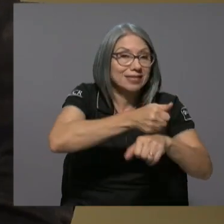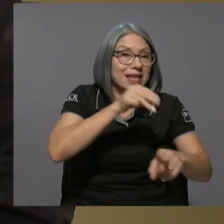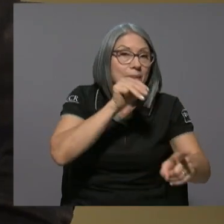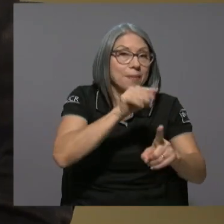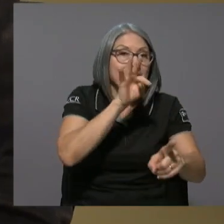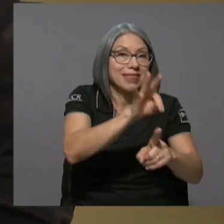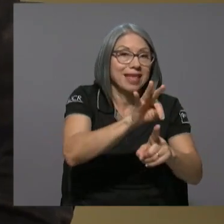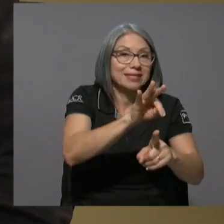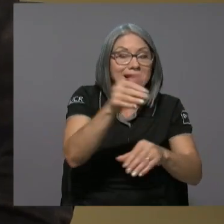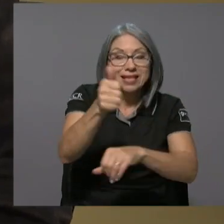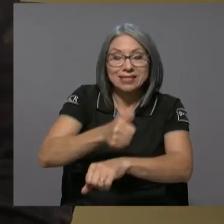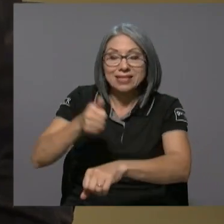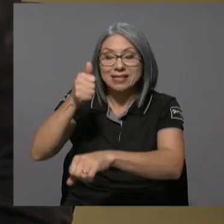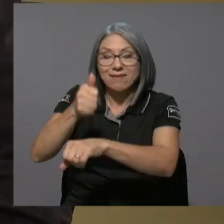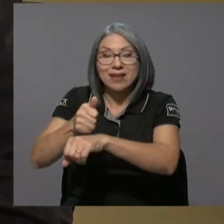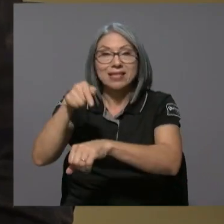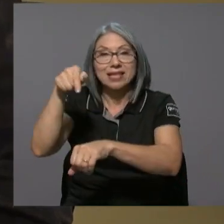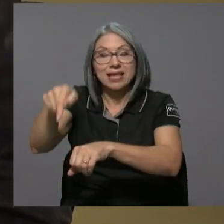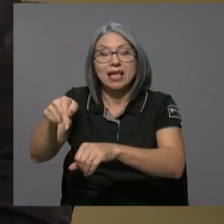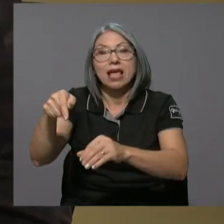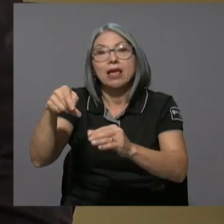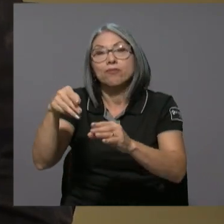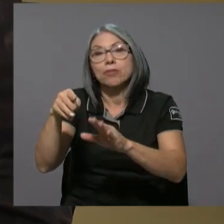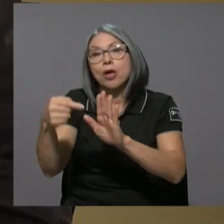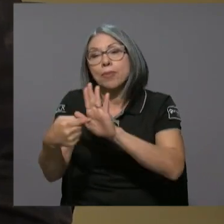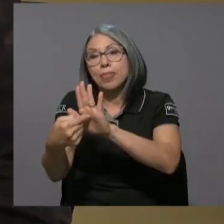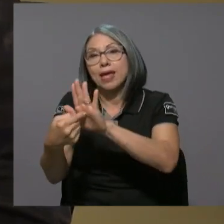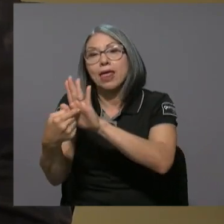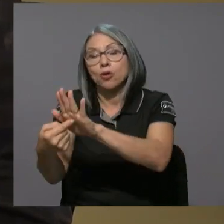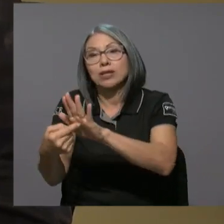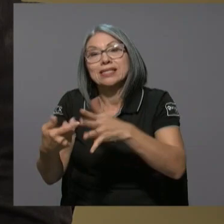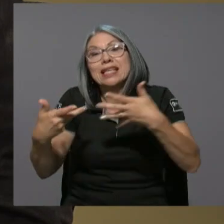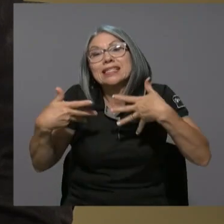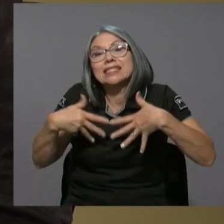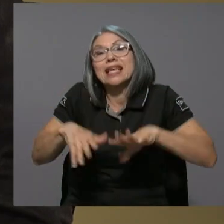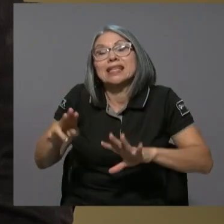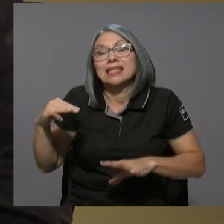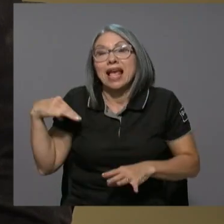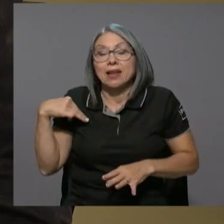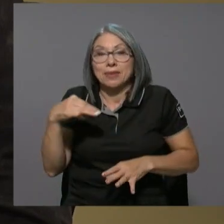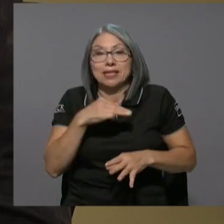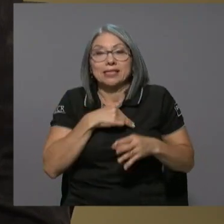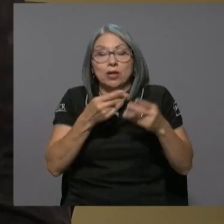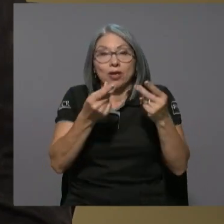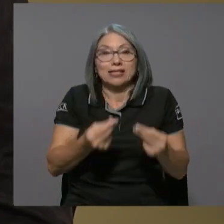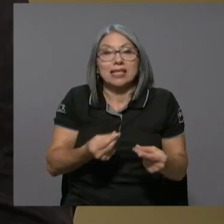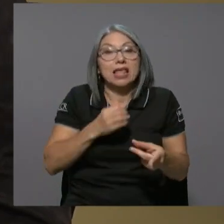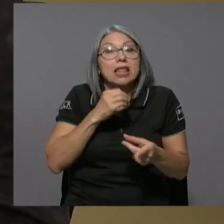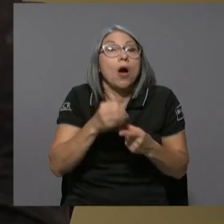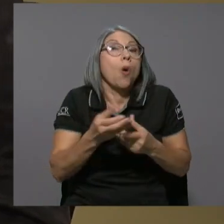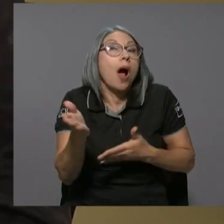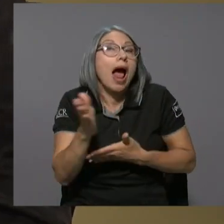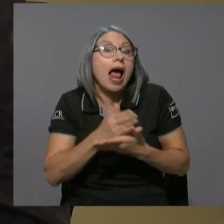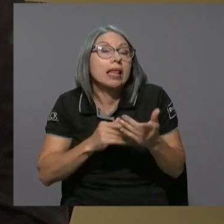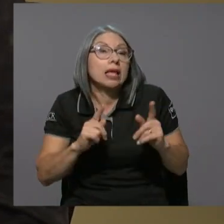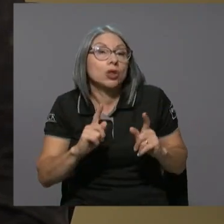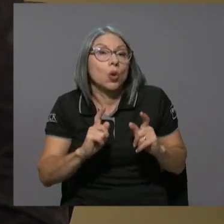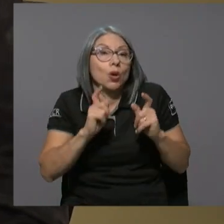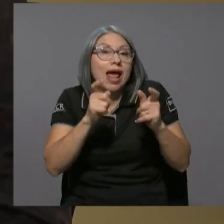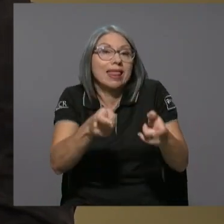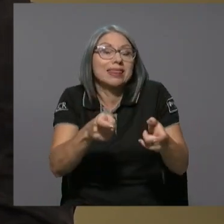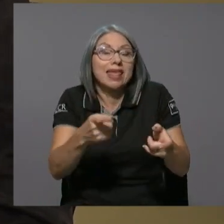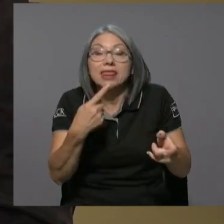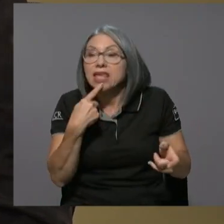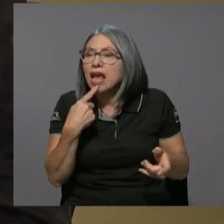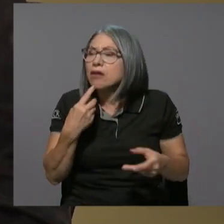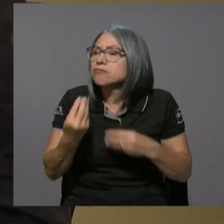manera que ya sea el Ministerio de Hacienda o un donante pudiera decir, bueno, ¿qué fue lo que hicimos en Costa Rica?